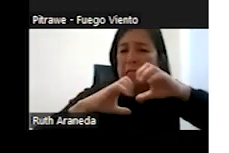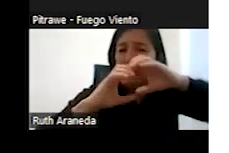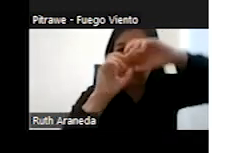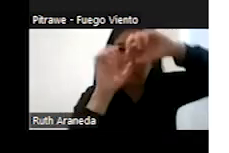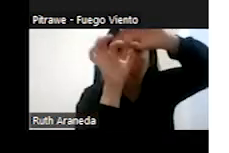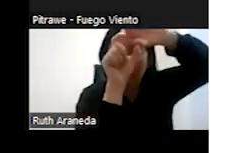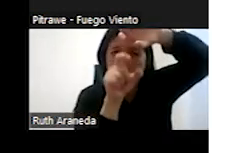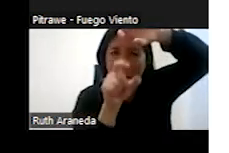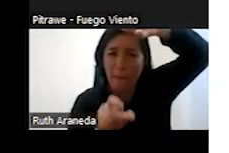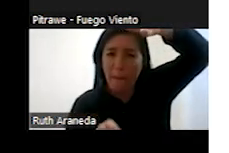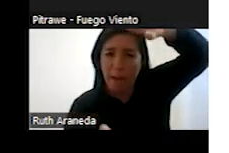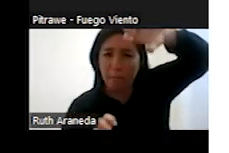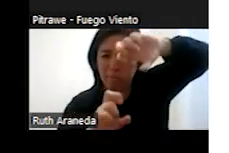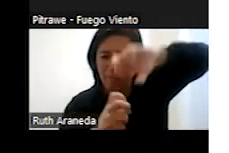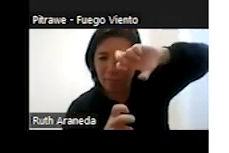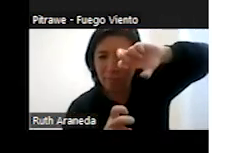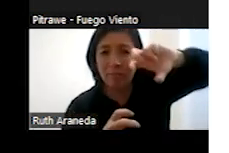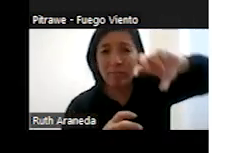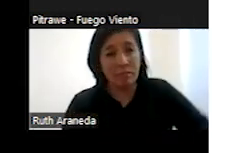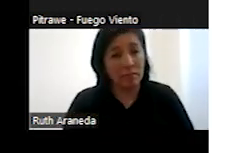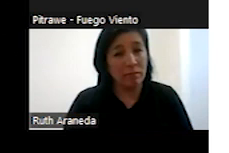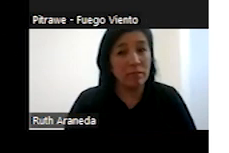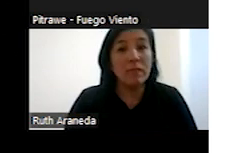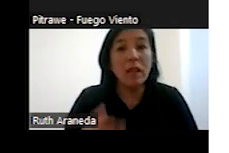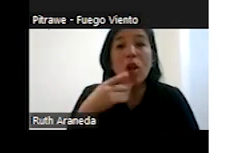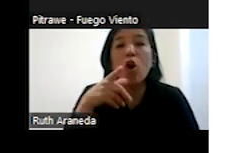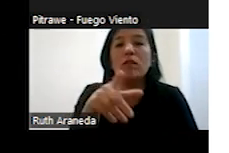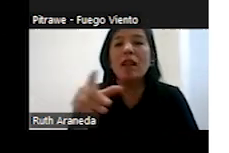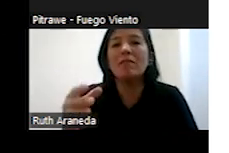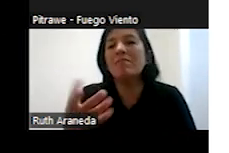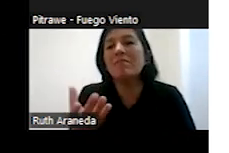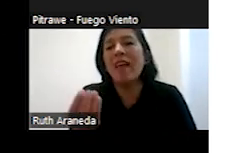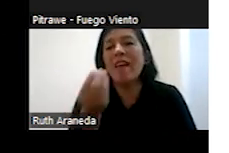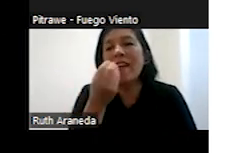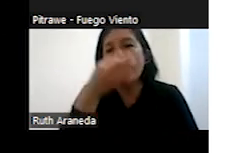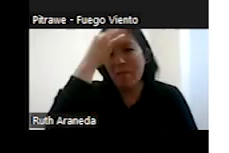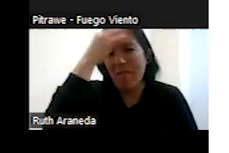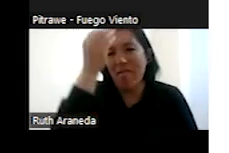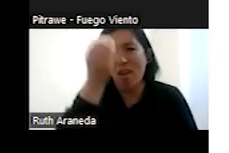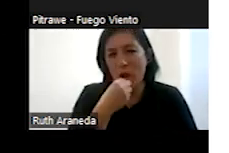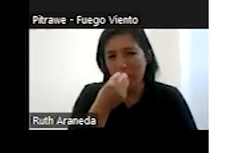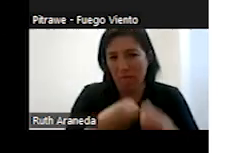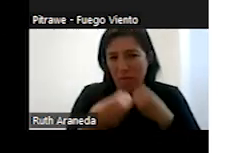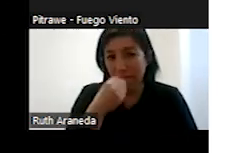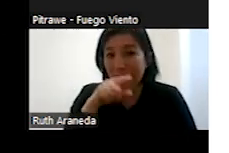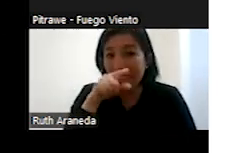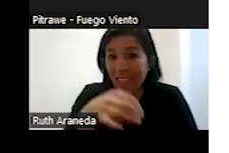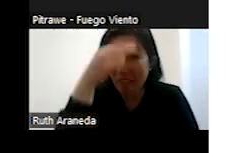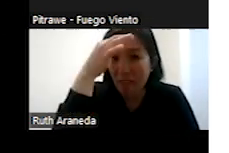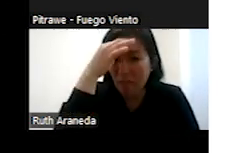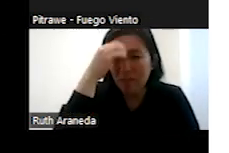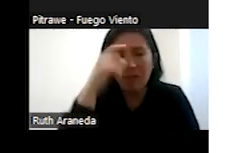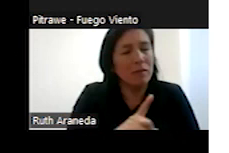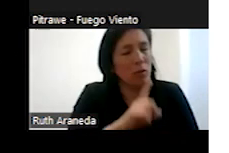de todas las vértebras. Y aquí quiero poner énfasis en las enfermedades nutricionales porque estas enfermedades son muy